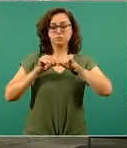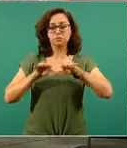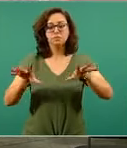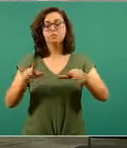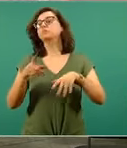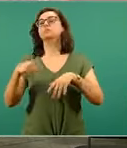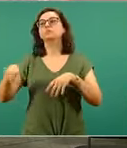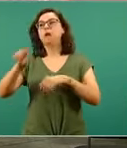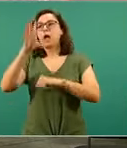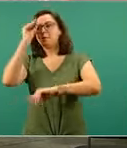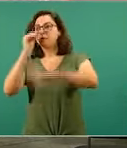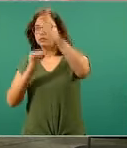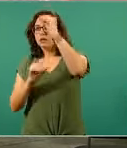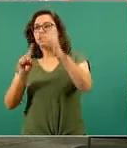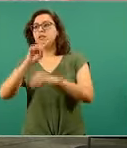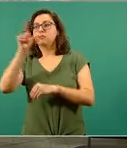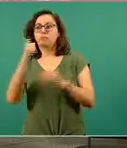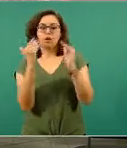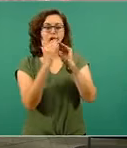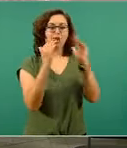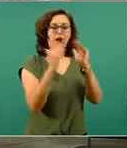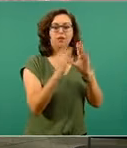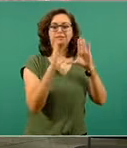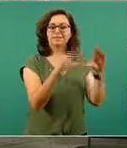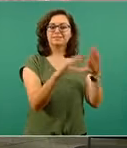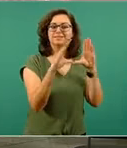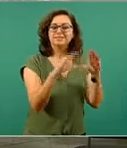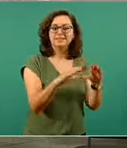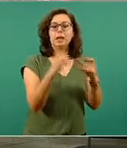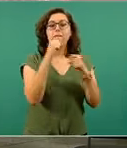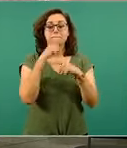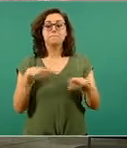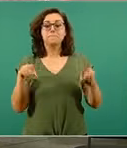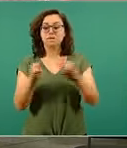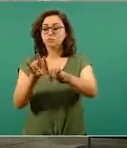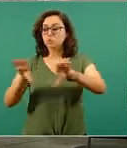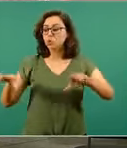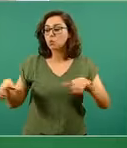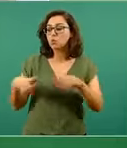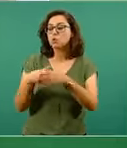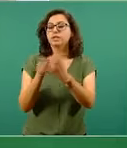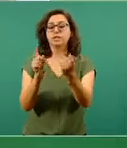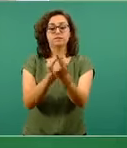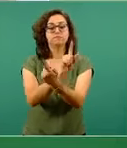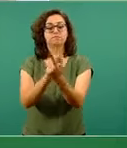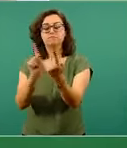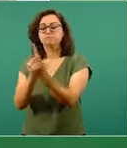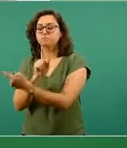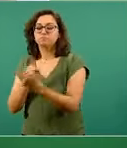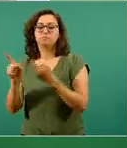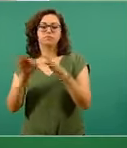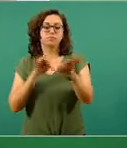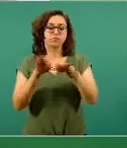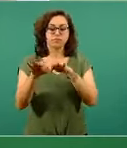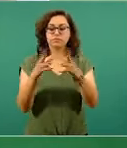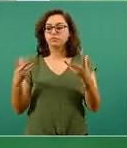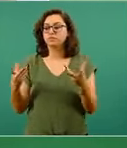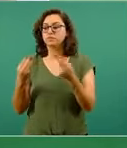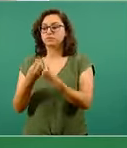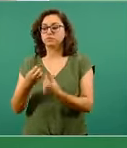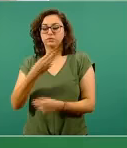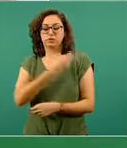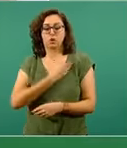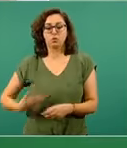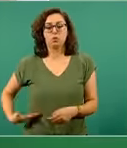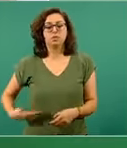los hogares, y además también tuvimos una estrategia comunitaria, trabajando muy de la mano con las presidencias